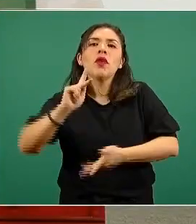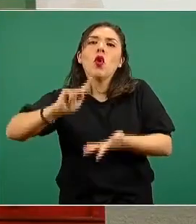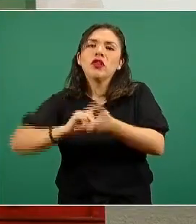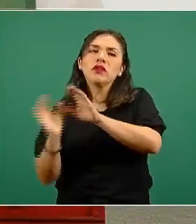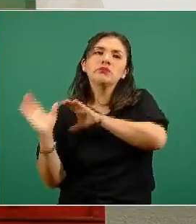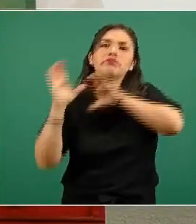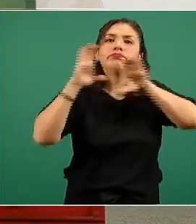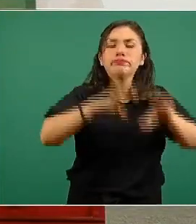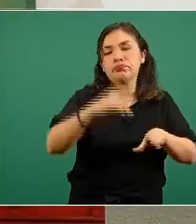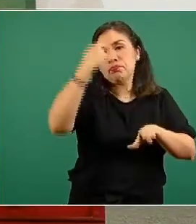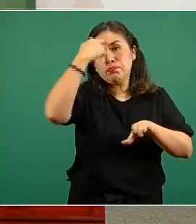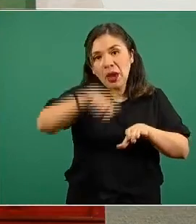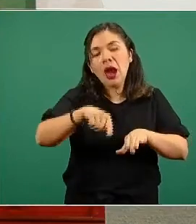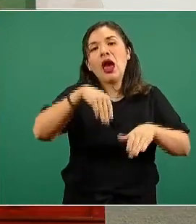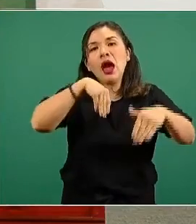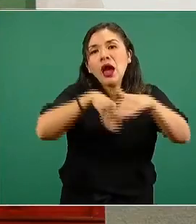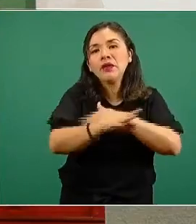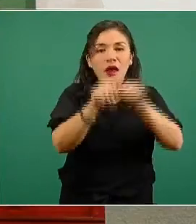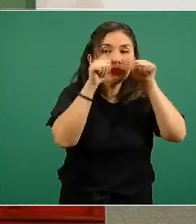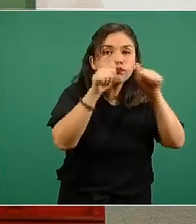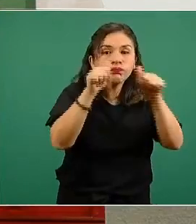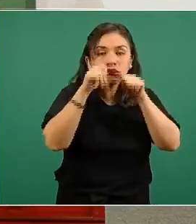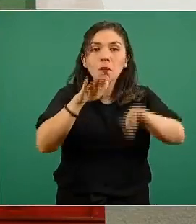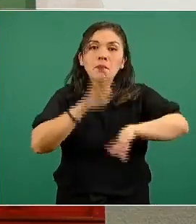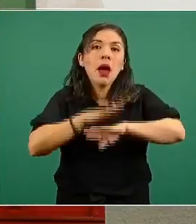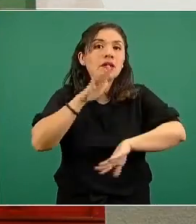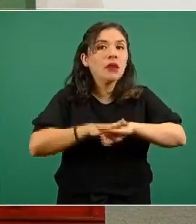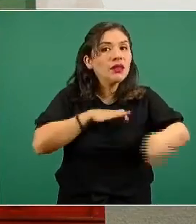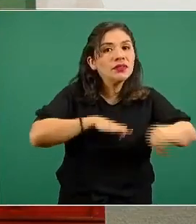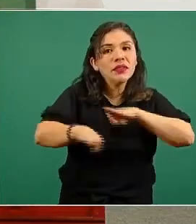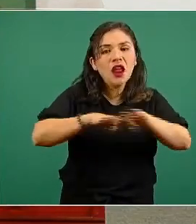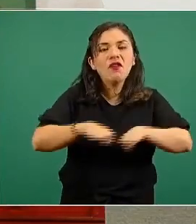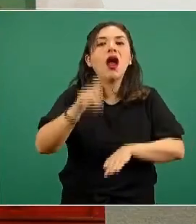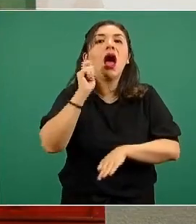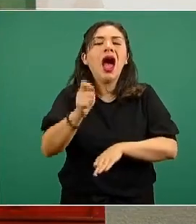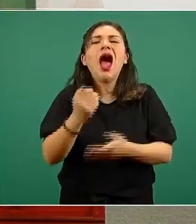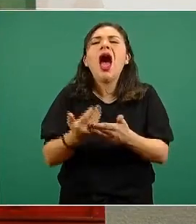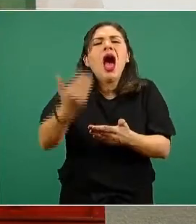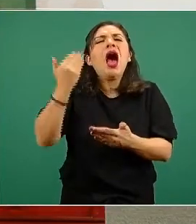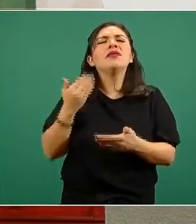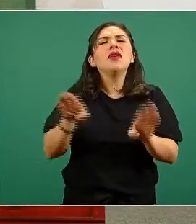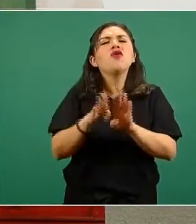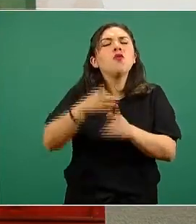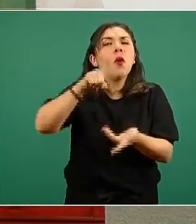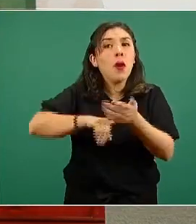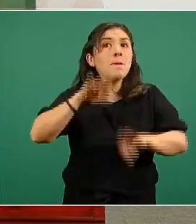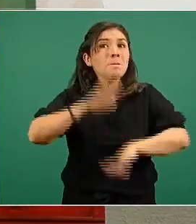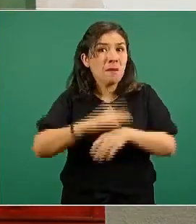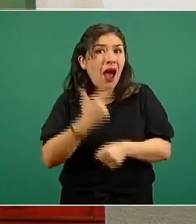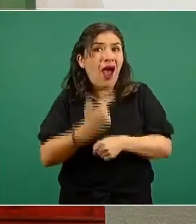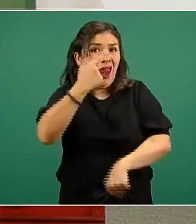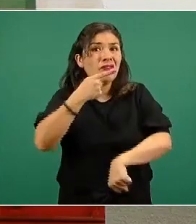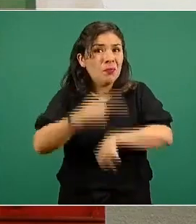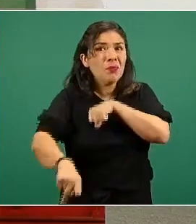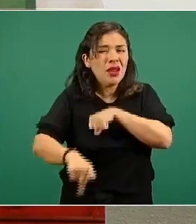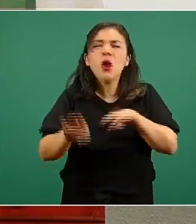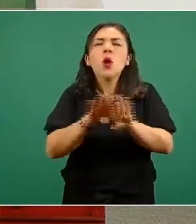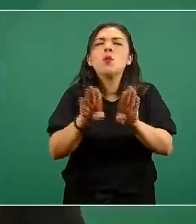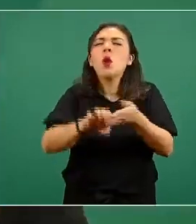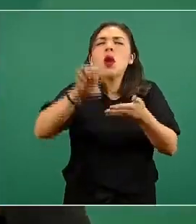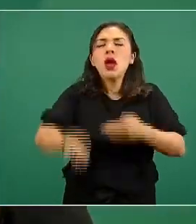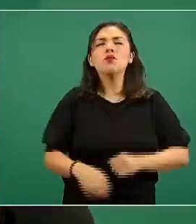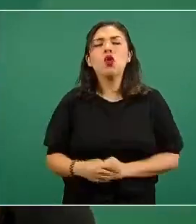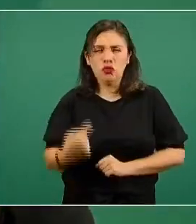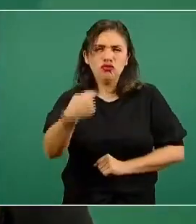incorporando también a la atención de lo que antes representaba un mayor riesgo, ¿no? Por ejemplo, si yo